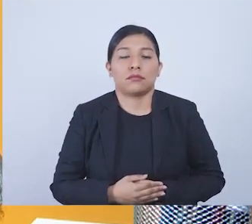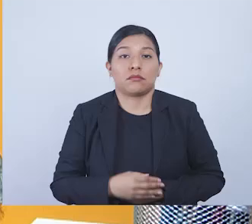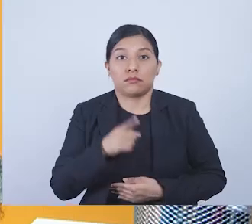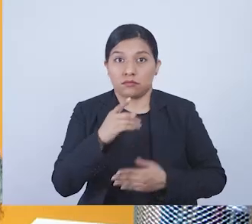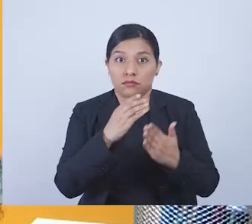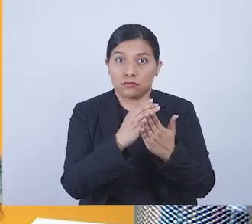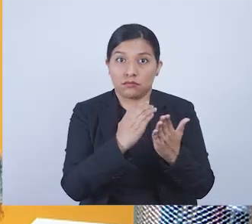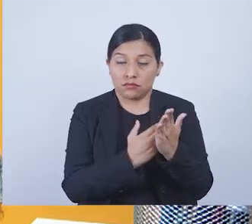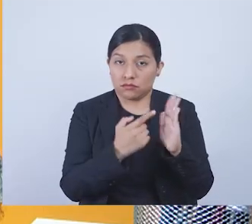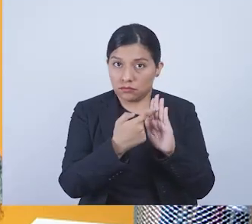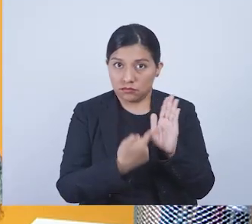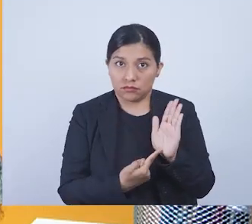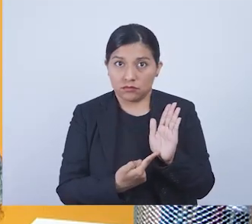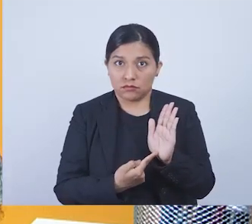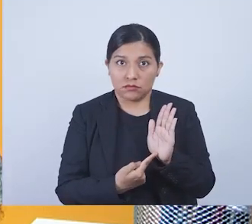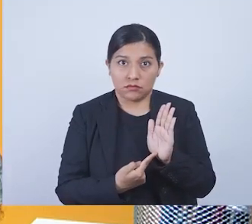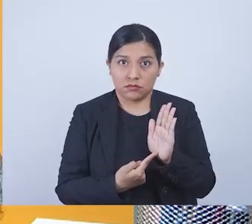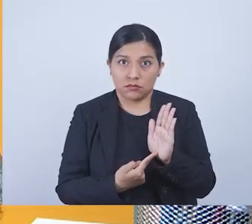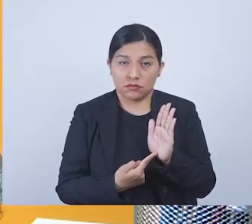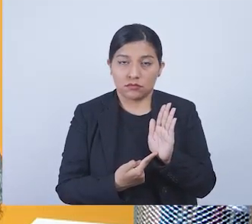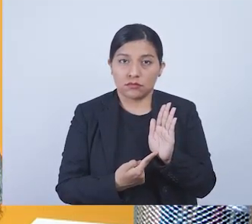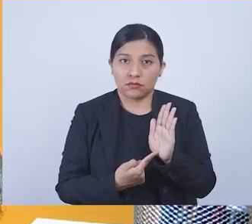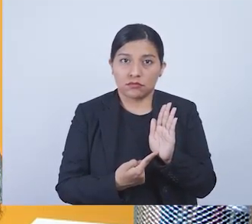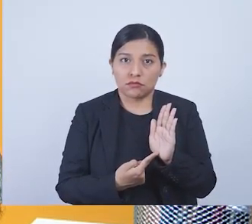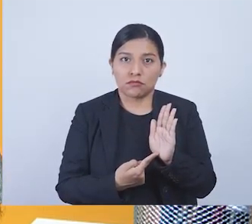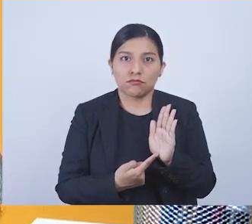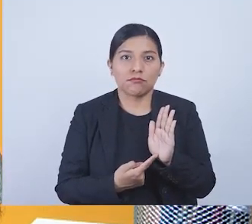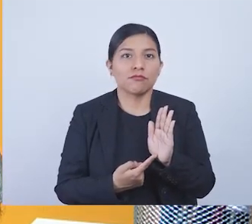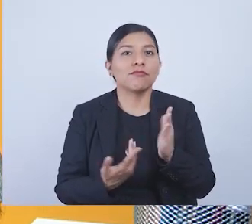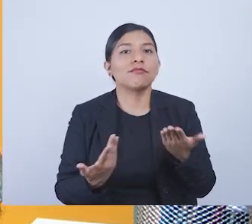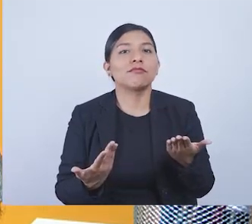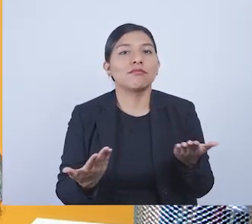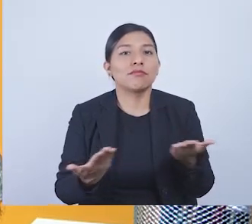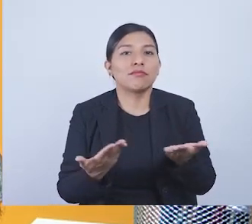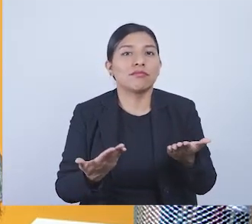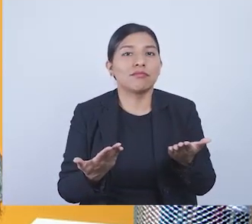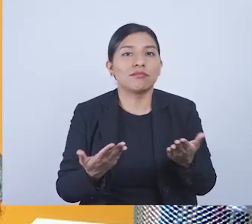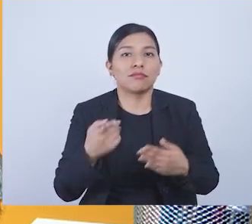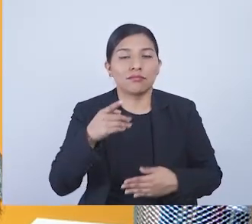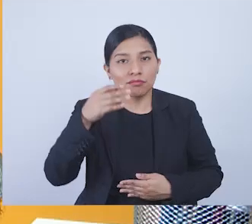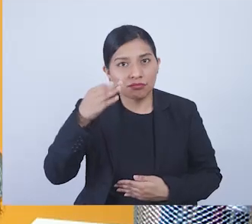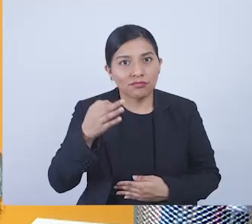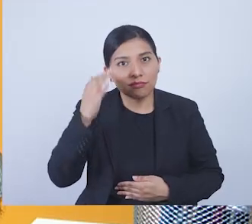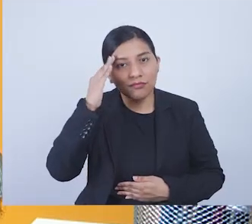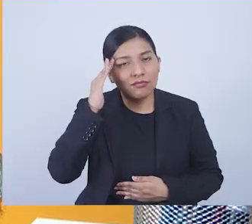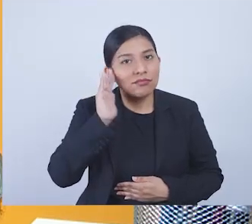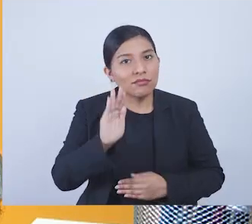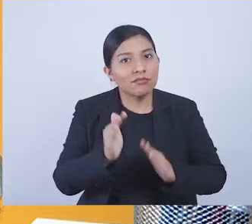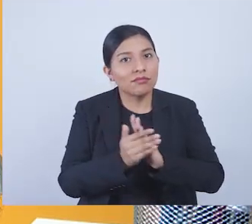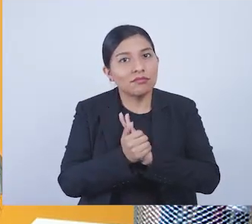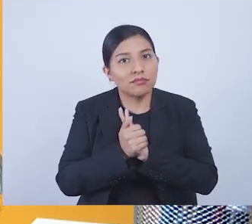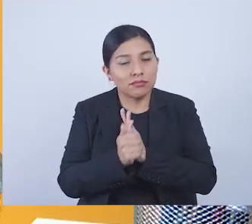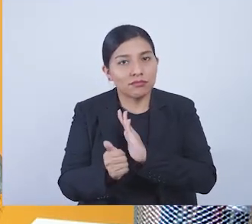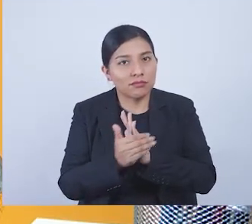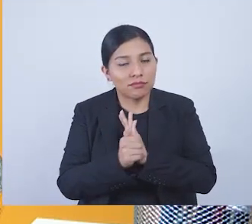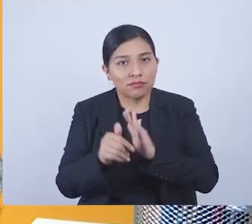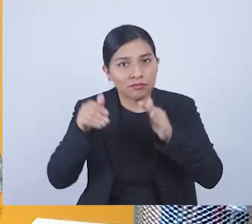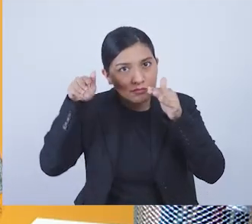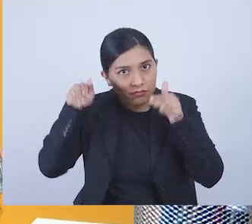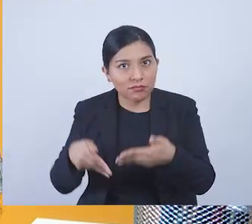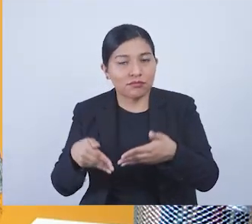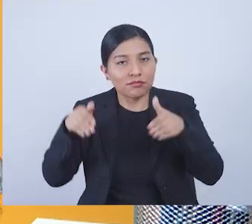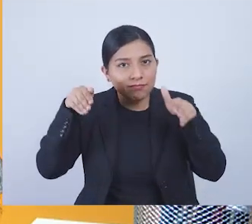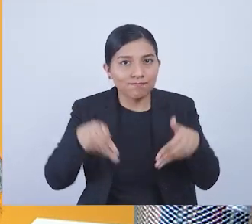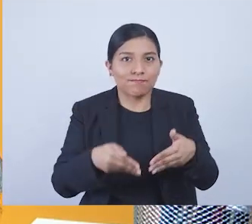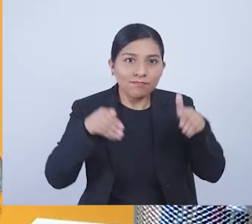curricular, algo paralelo de que nuestra asignatura tiene esa capacidad o tiene esa categoría de